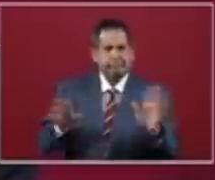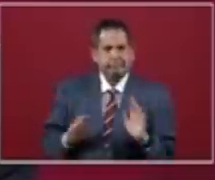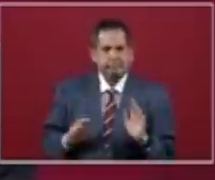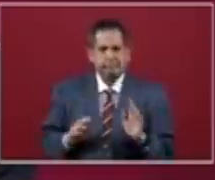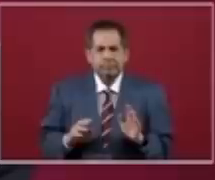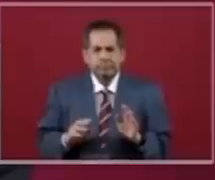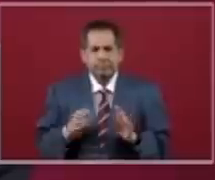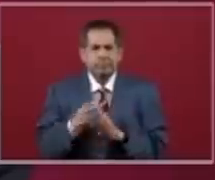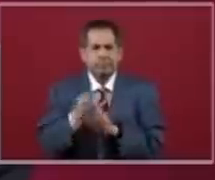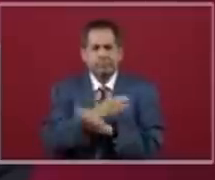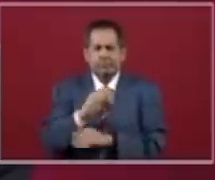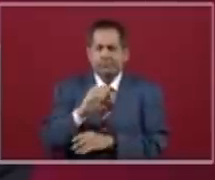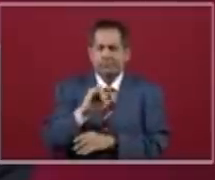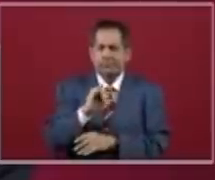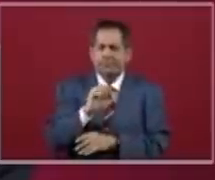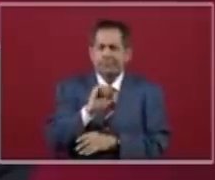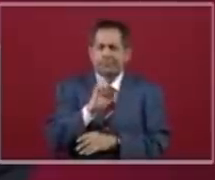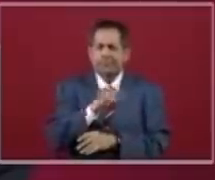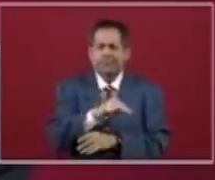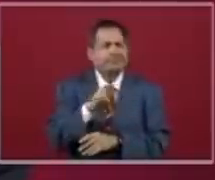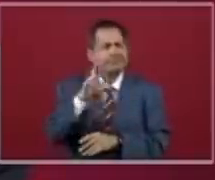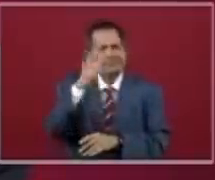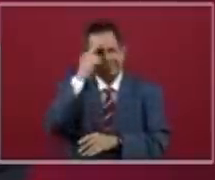antes del CISEN, la llamada